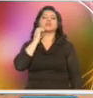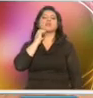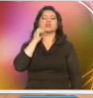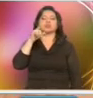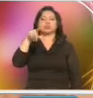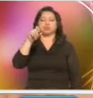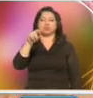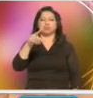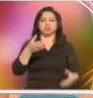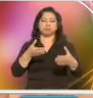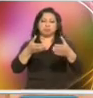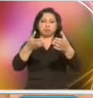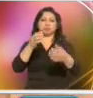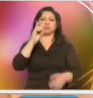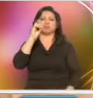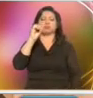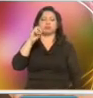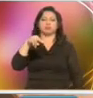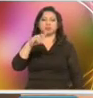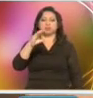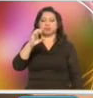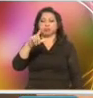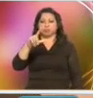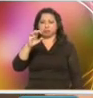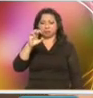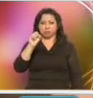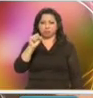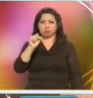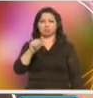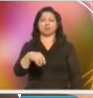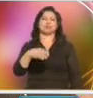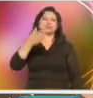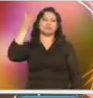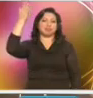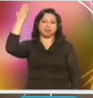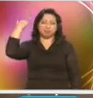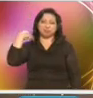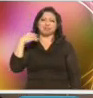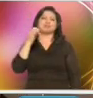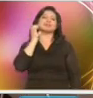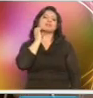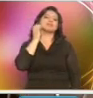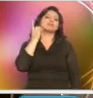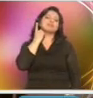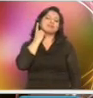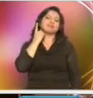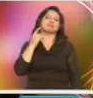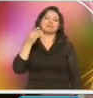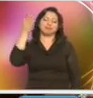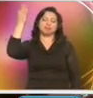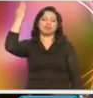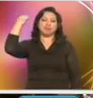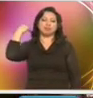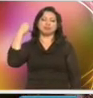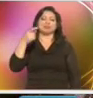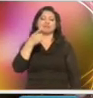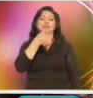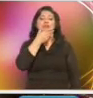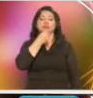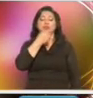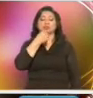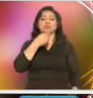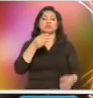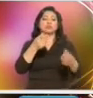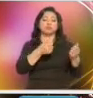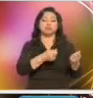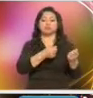Donceles. Claro. Esa era la Cámara de Diputados de entonces. De aquellos entonces, de aquellos días. Exactamente. Entonces lo que hace Lascurain